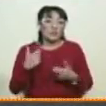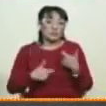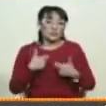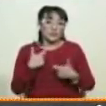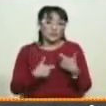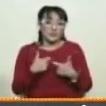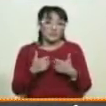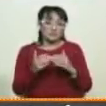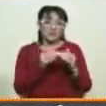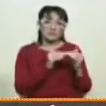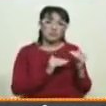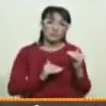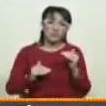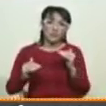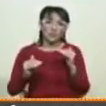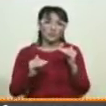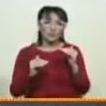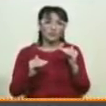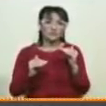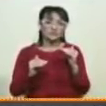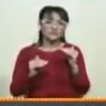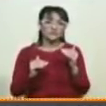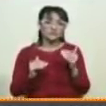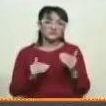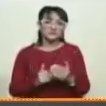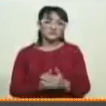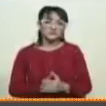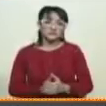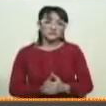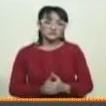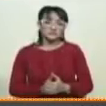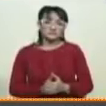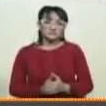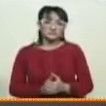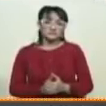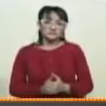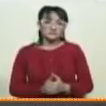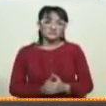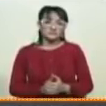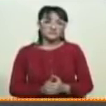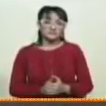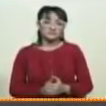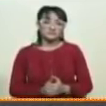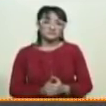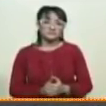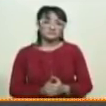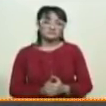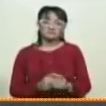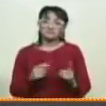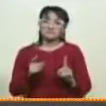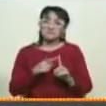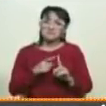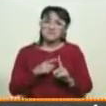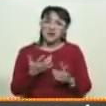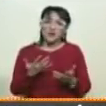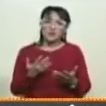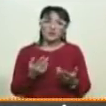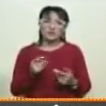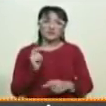una inestabilidad. Y como en alguna ocasión he expresado, creo que lo principal, la primera